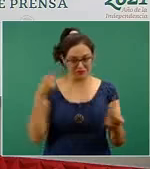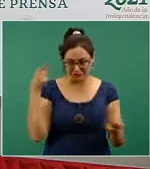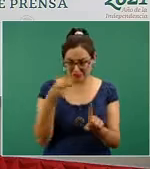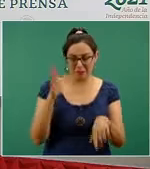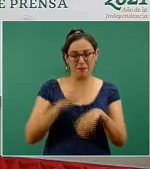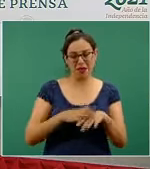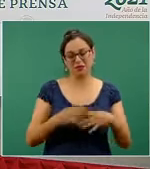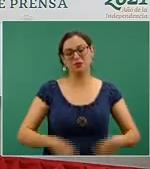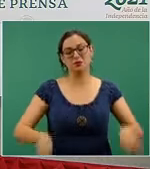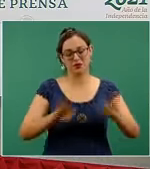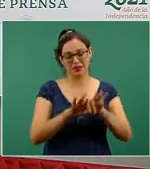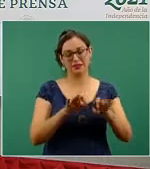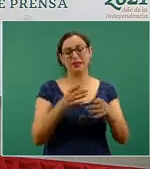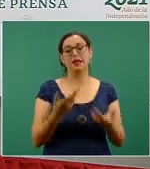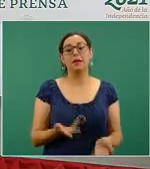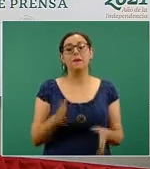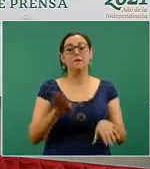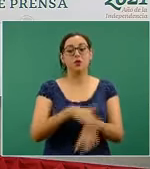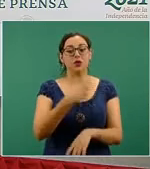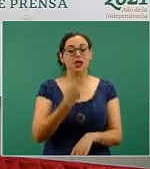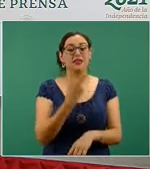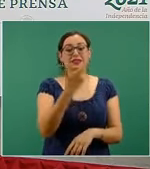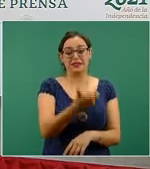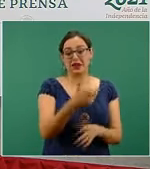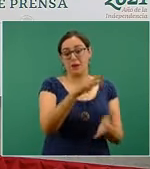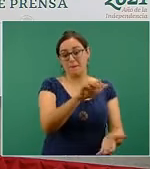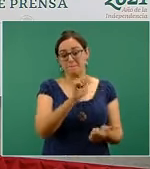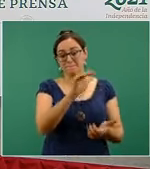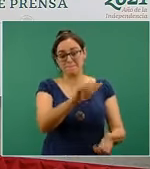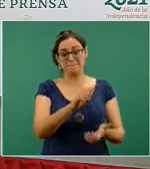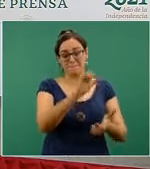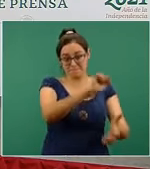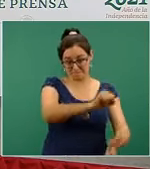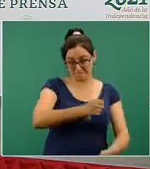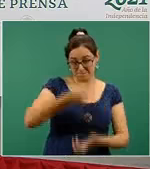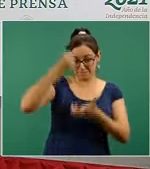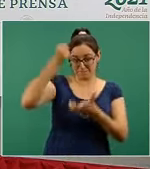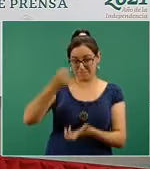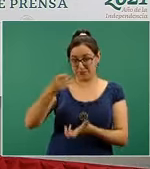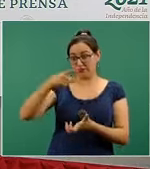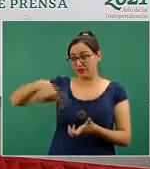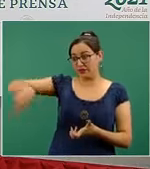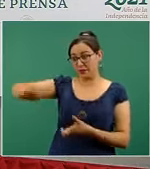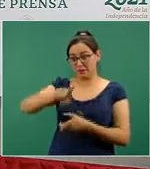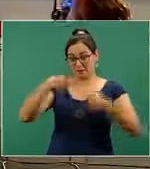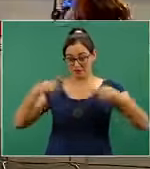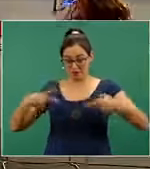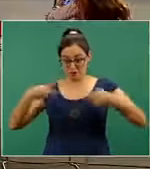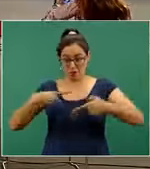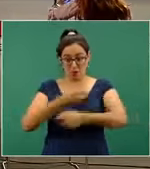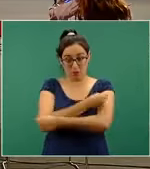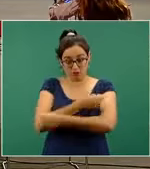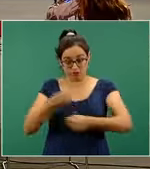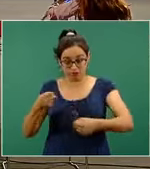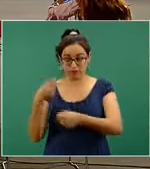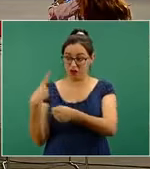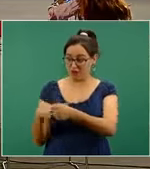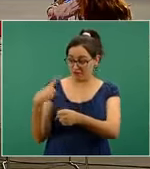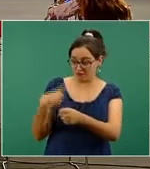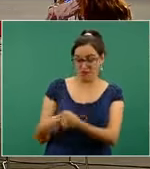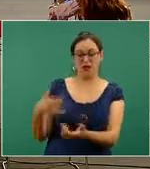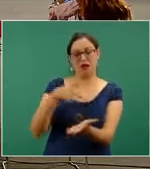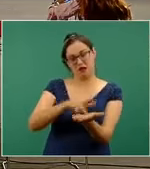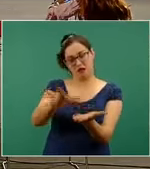que parte de esos recursos se vayan directamente a atender los problemas de las personas que viven con obesidad y enfermedades crónicas, y sobre